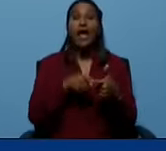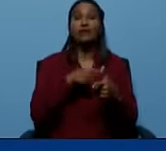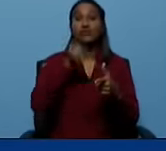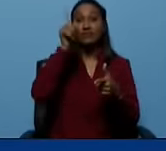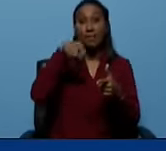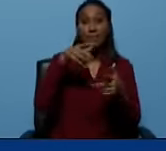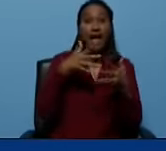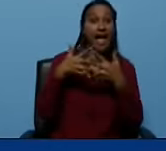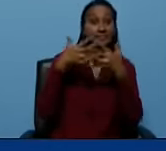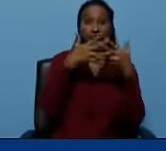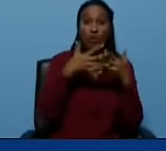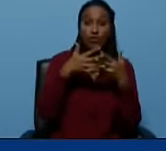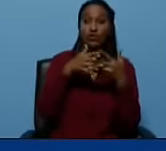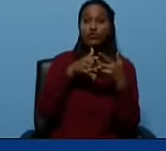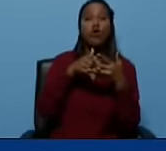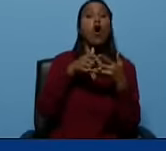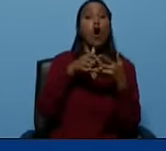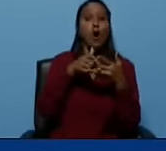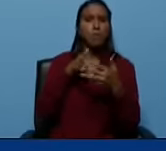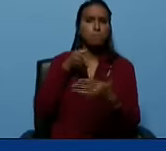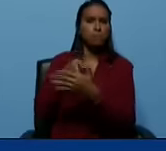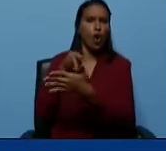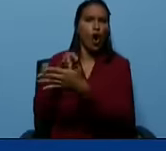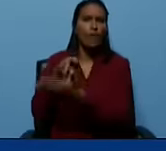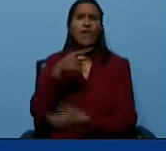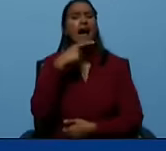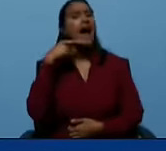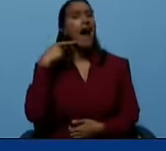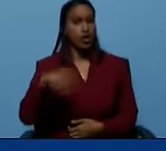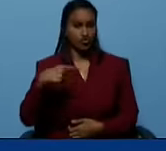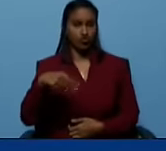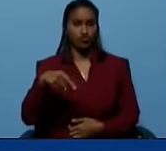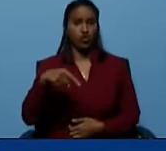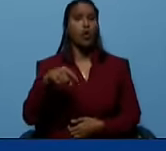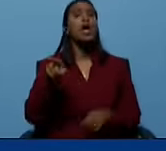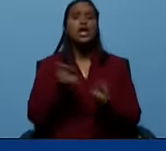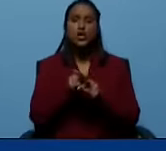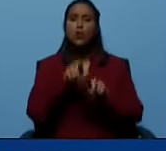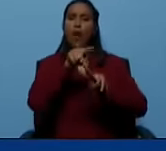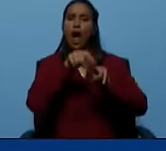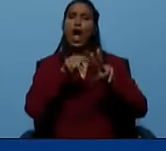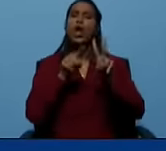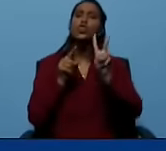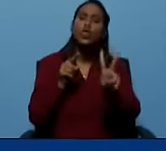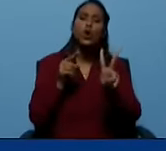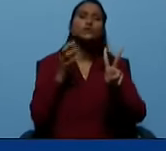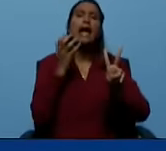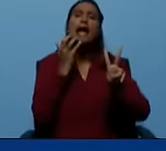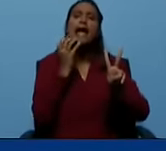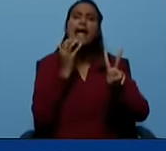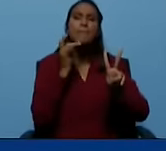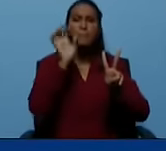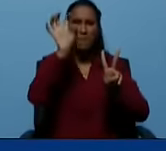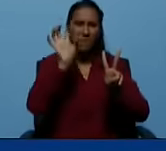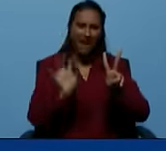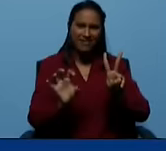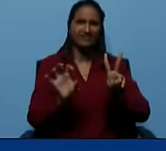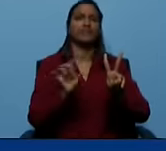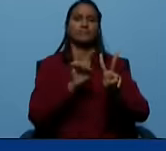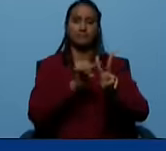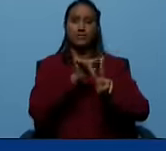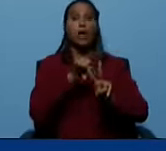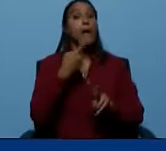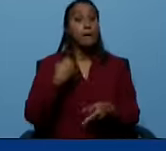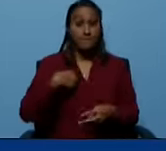Rusia, Zelensky, allí está. Solo para ponerte 2 ejemplos. pero nosotros hemos cumplido esta constitución de manera